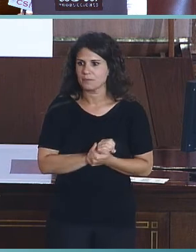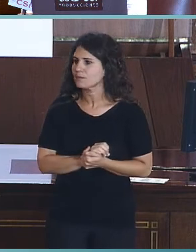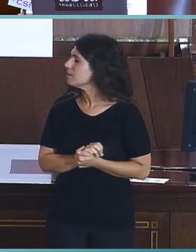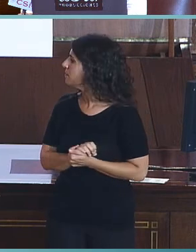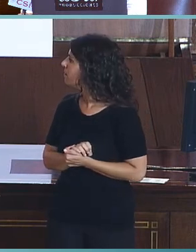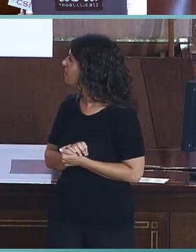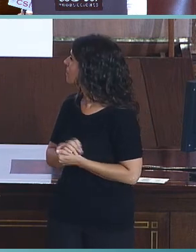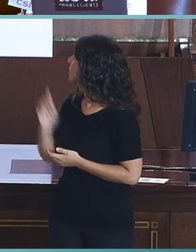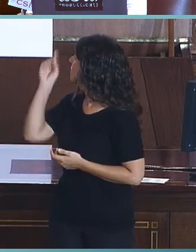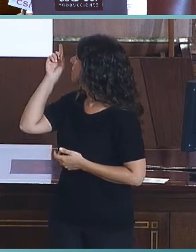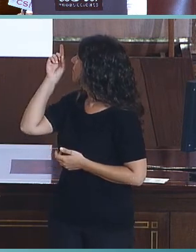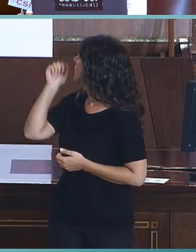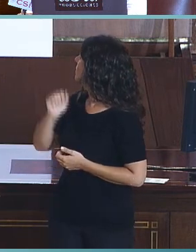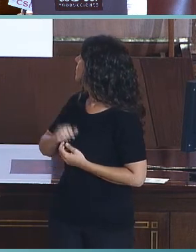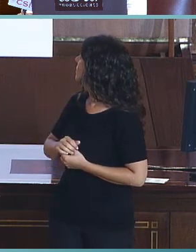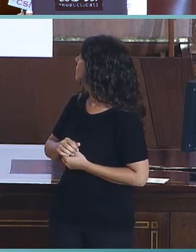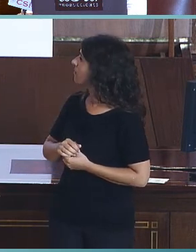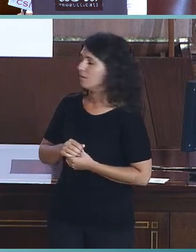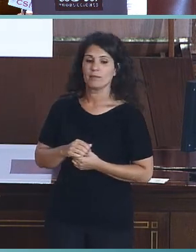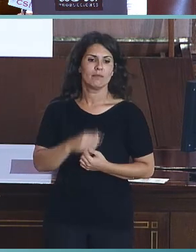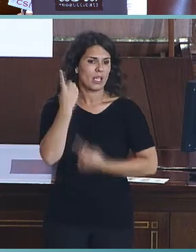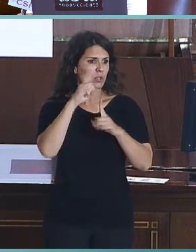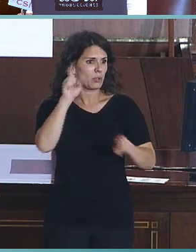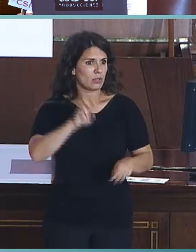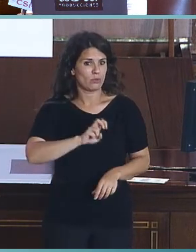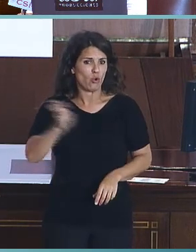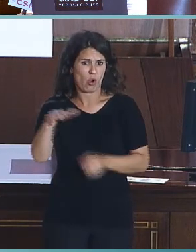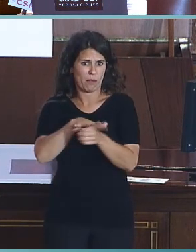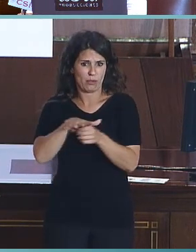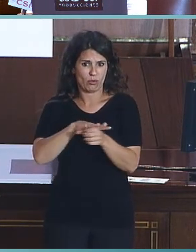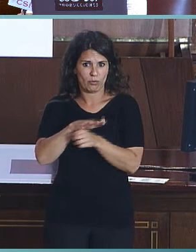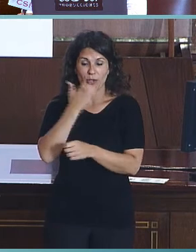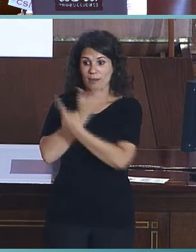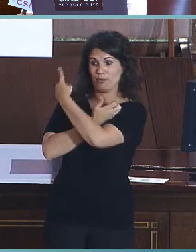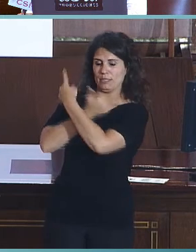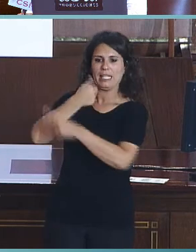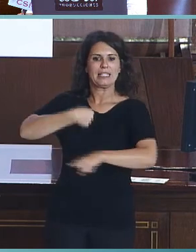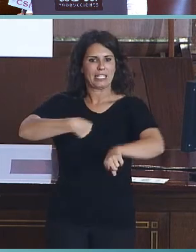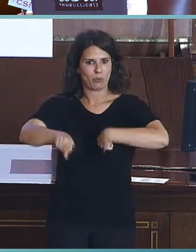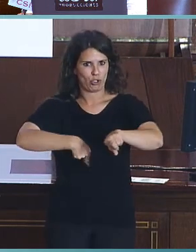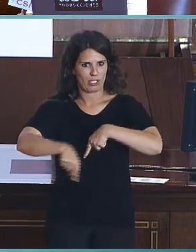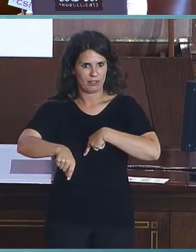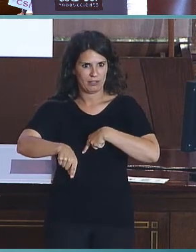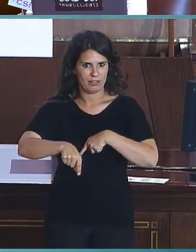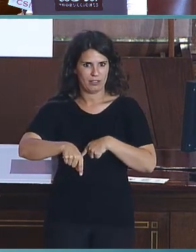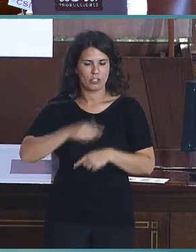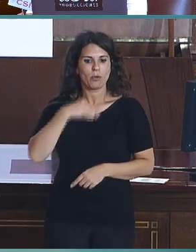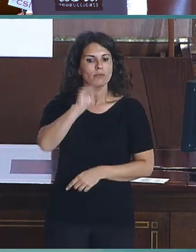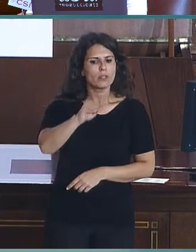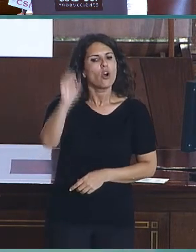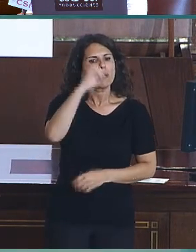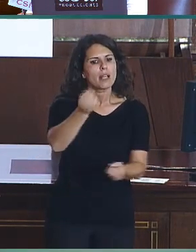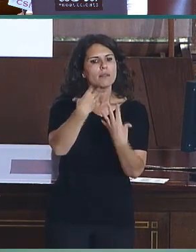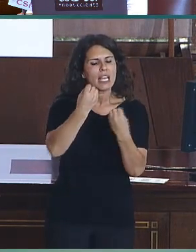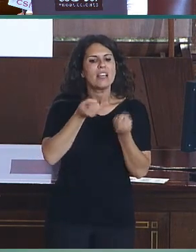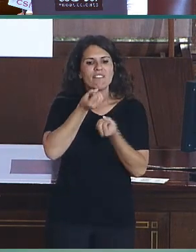Otras, como veis, se refieren a otros ámbitos. Por ejemplo, esta es la relativa a los transportes. Opina sobre la información en lengua de